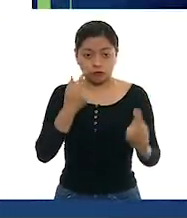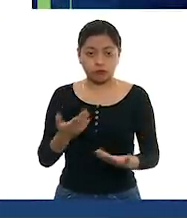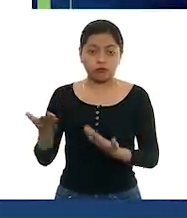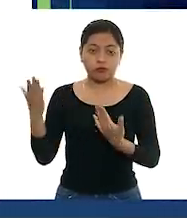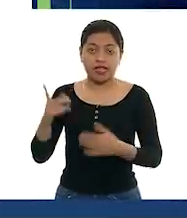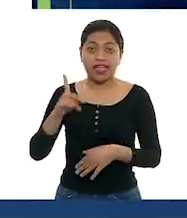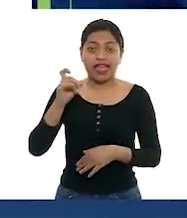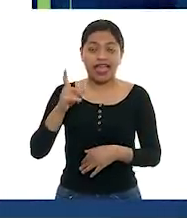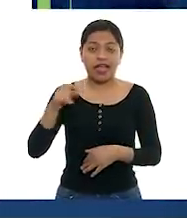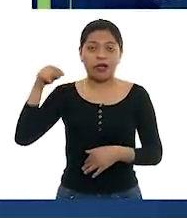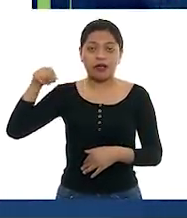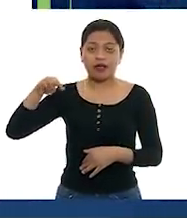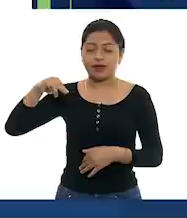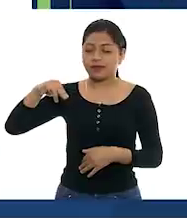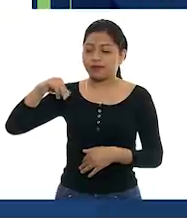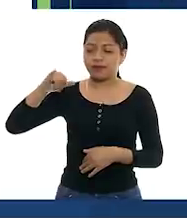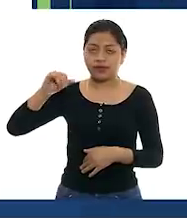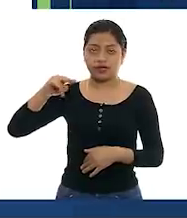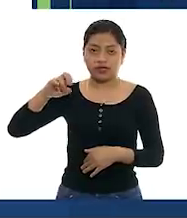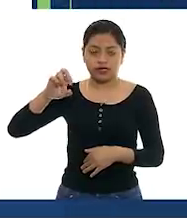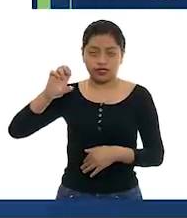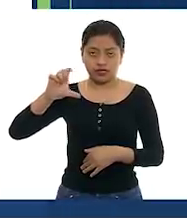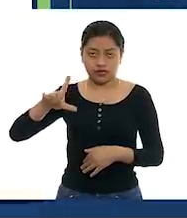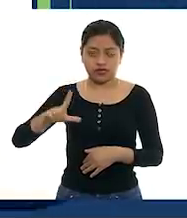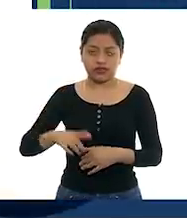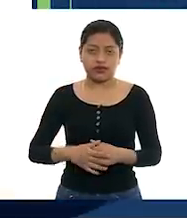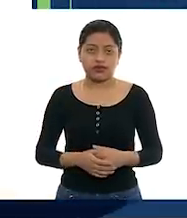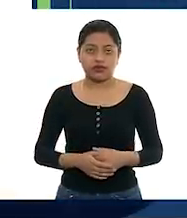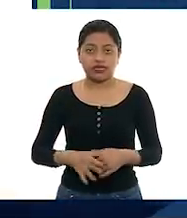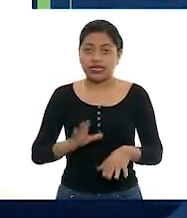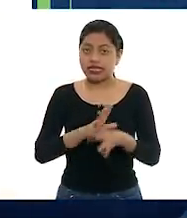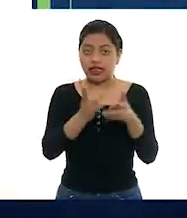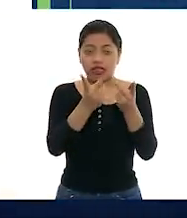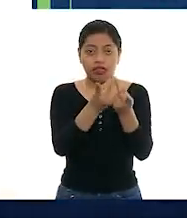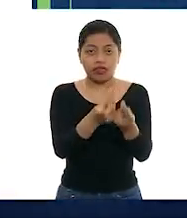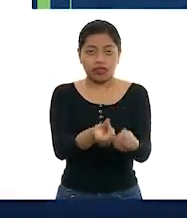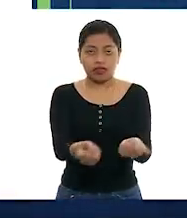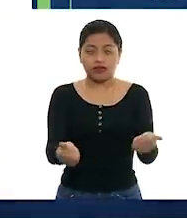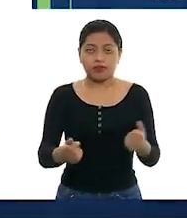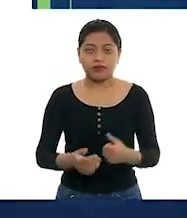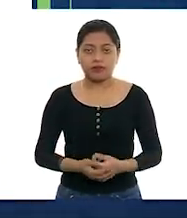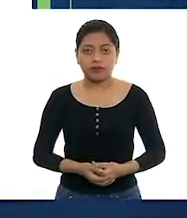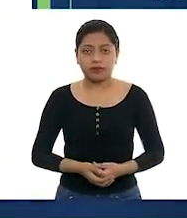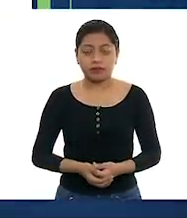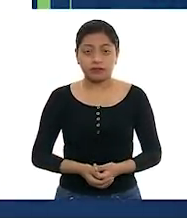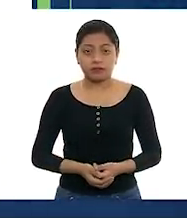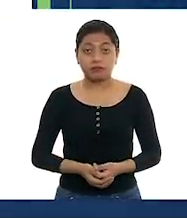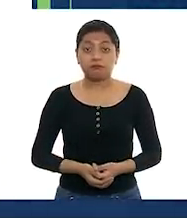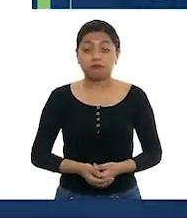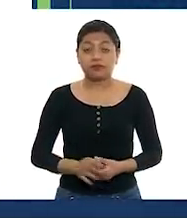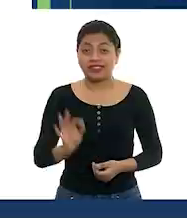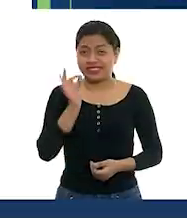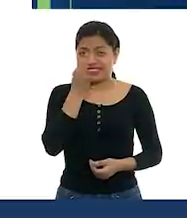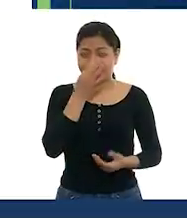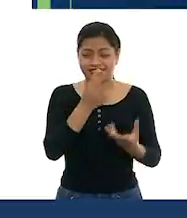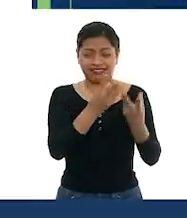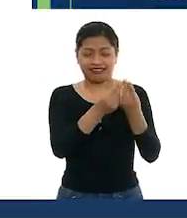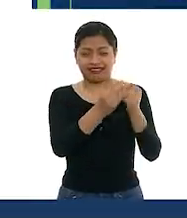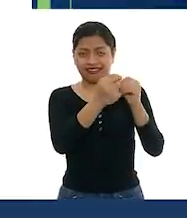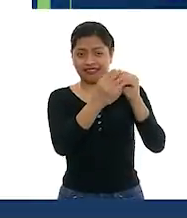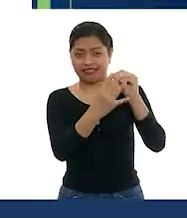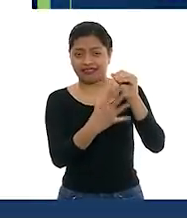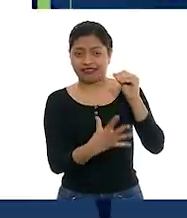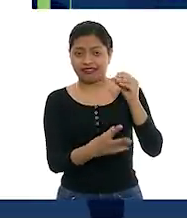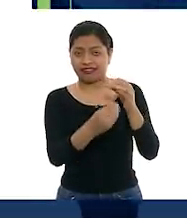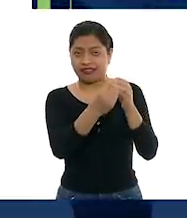agua mineral. El chocolate ya casi se derritió por completo. Está casi líquido.